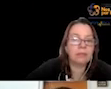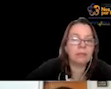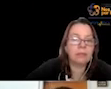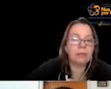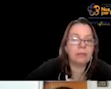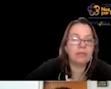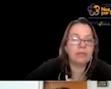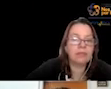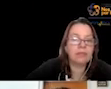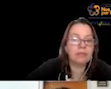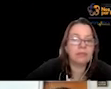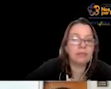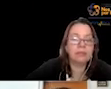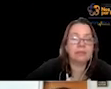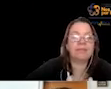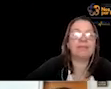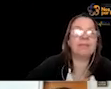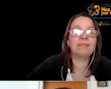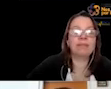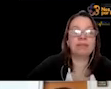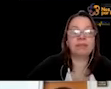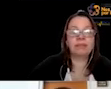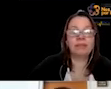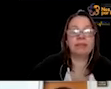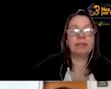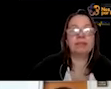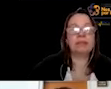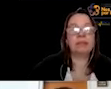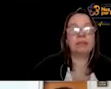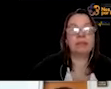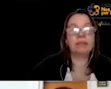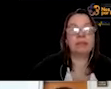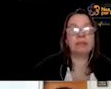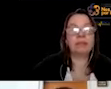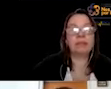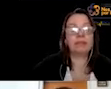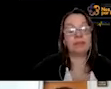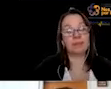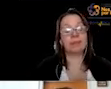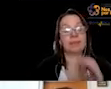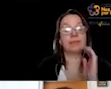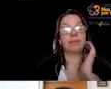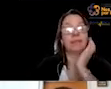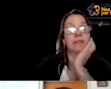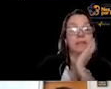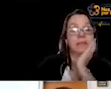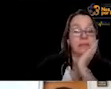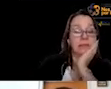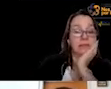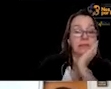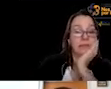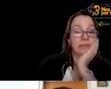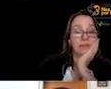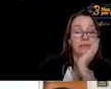ejemplo, los mariscos. Todos estos 4 o 5 alimentos deberíamos evitar cuando estamos presentes en